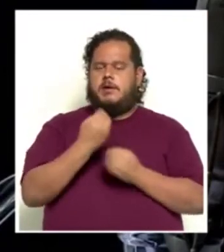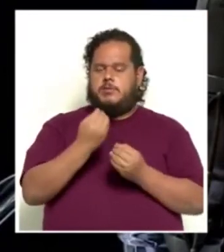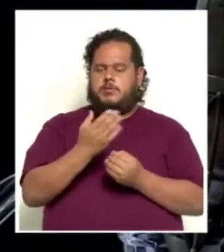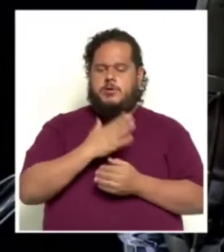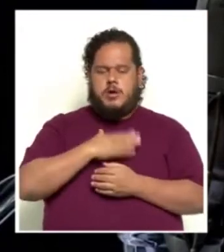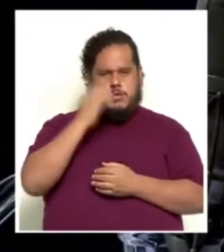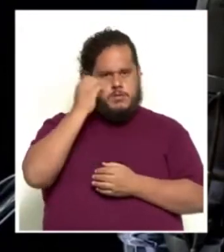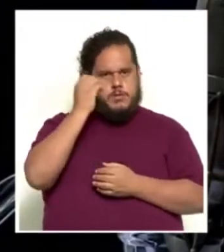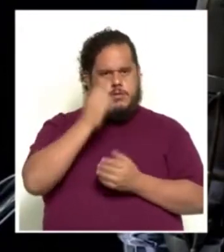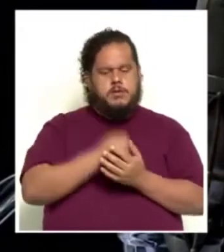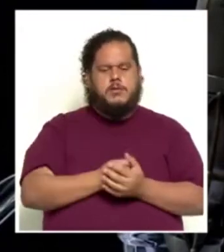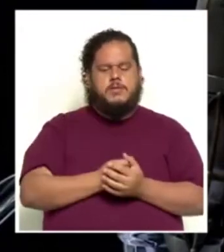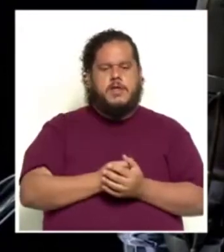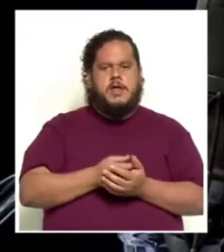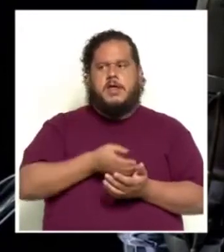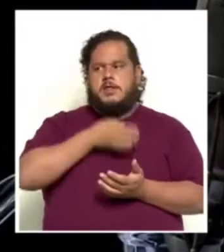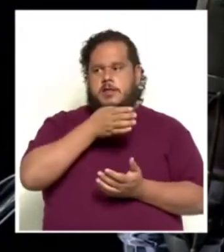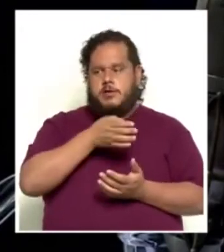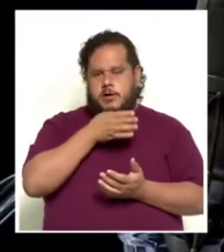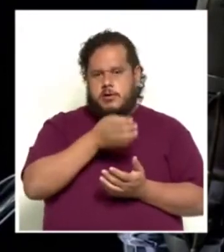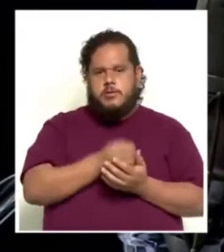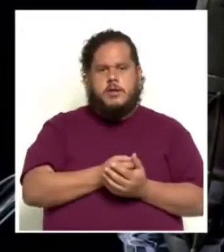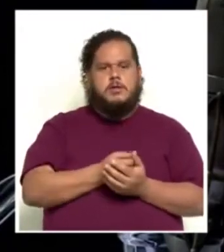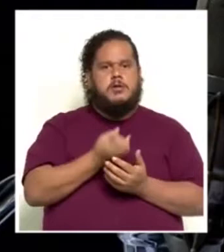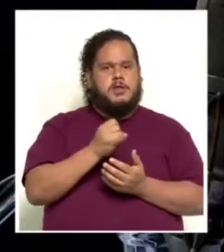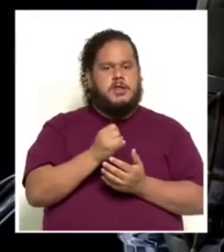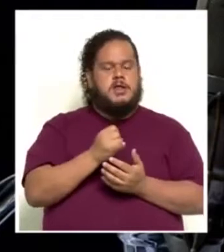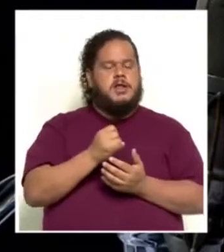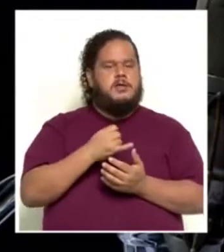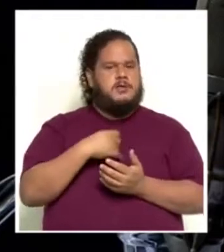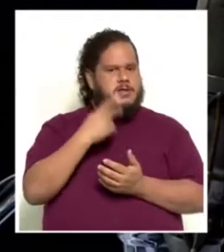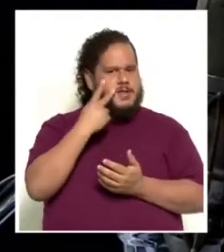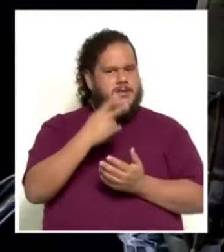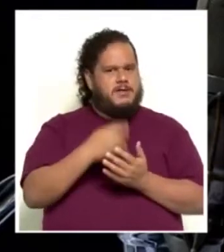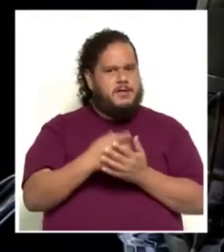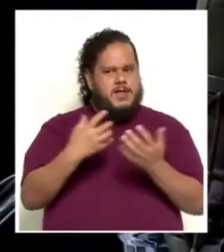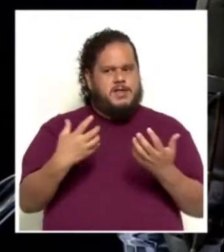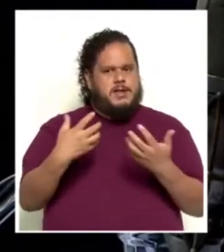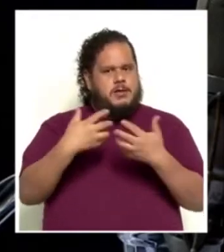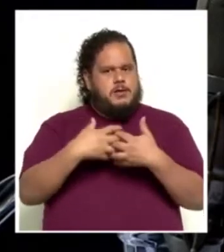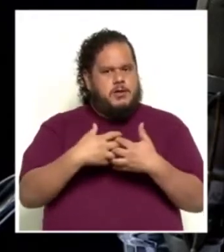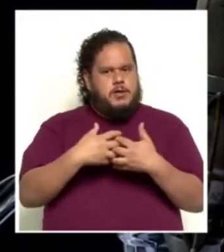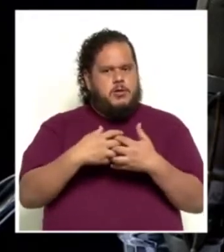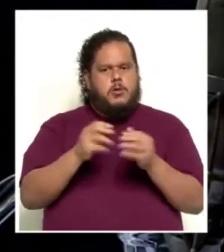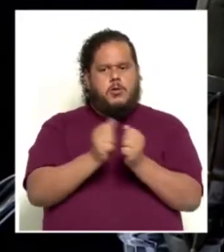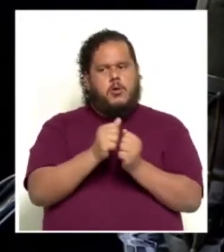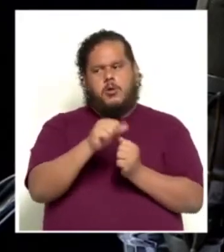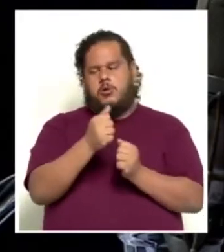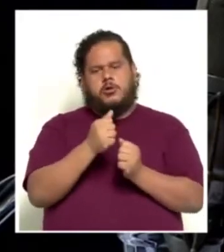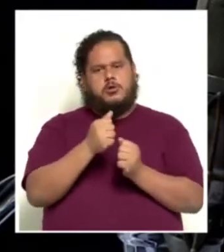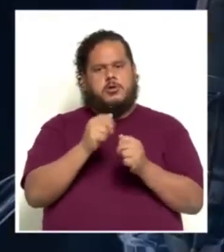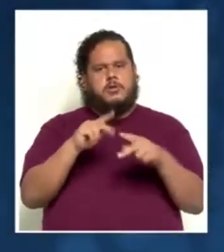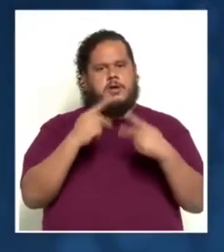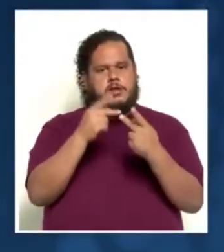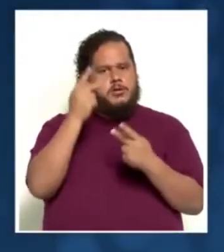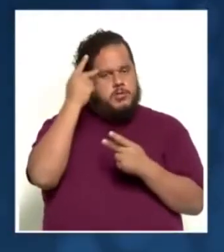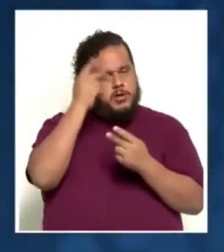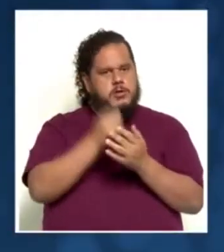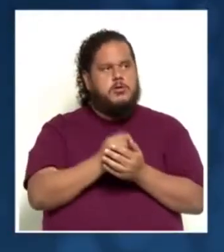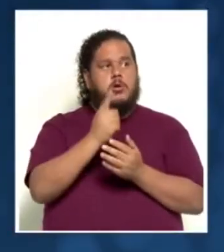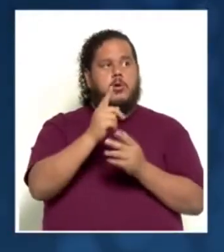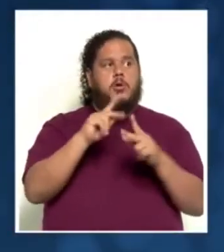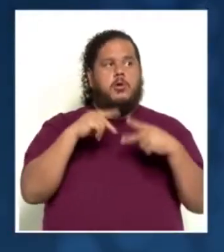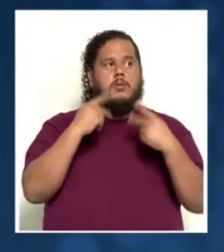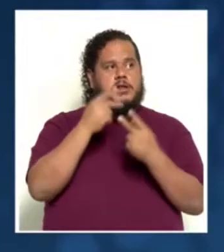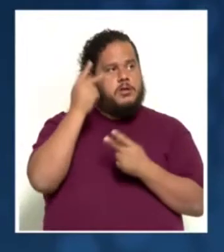criterio, que se lo recomiendo si nos está sintonizando, y es la cohesión intrapartidaria. Estamos hablando de un partido político que